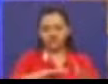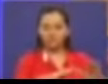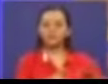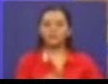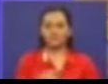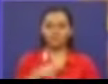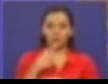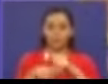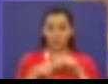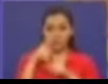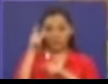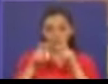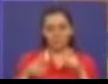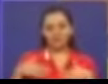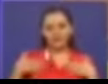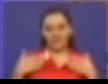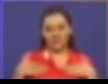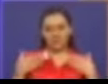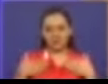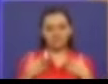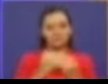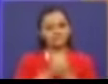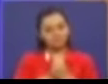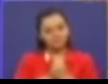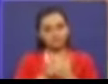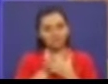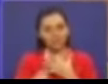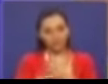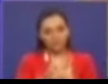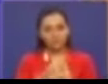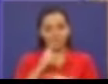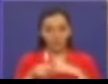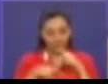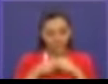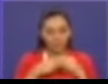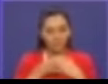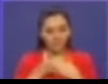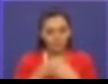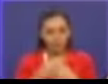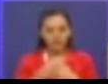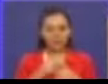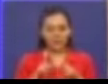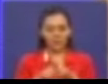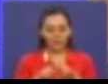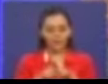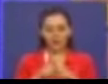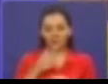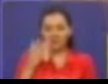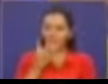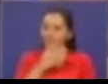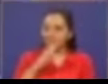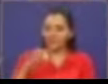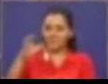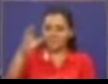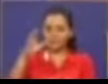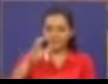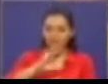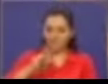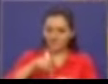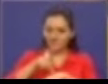que aman, y ese es el secreto de la felicidad, ¿no? Vivir de lo que se hace con todo el alma, como canta Alberto Cortés. Entonces, estos chicos,